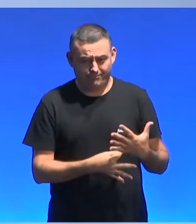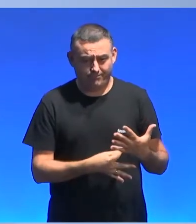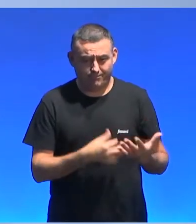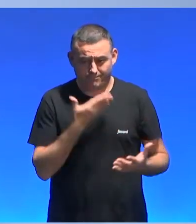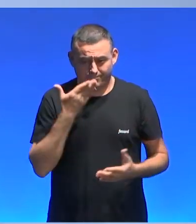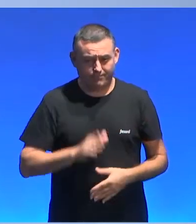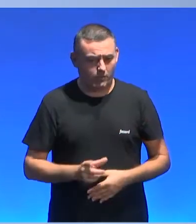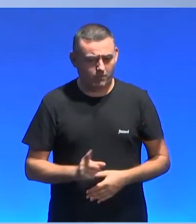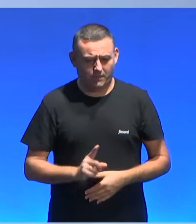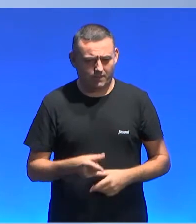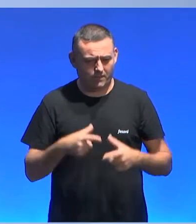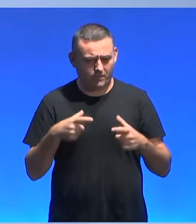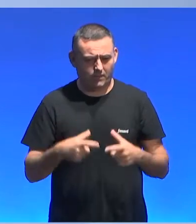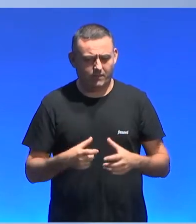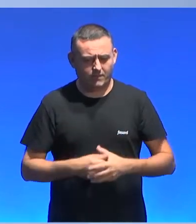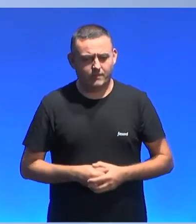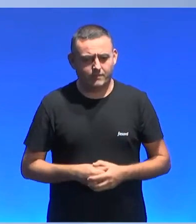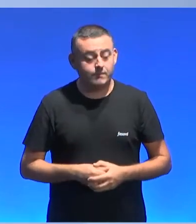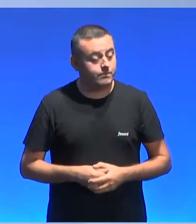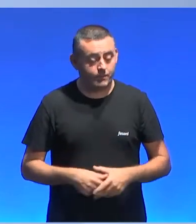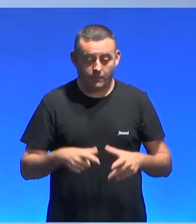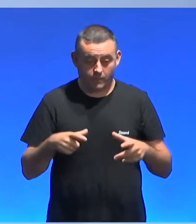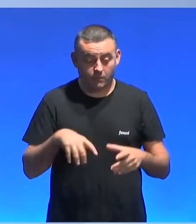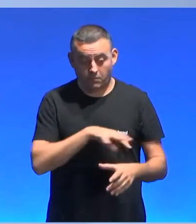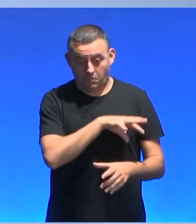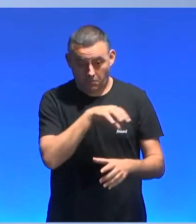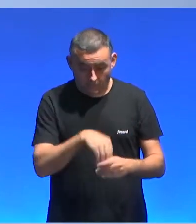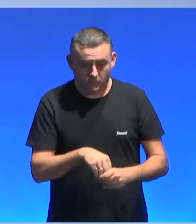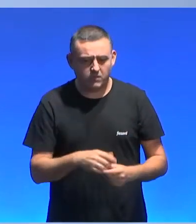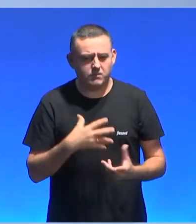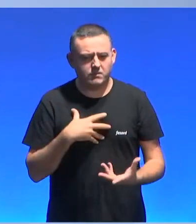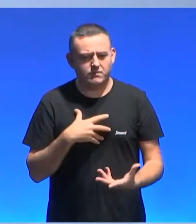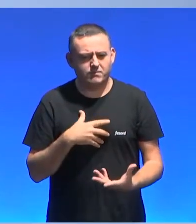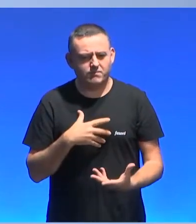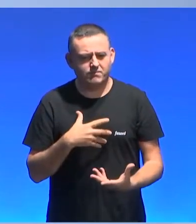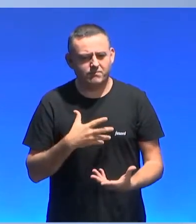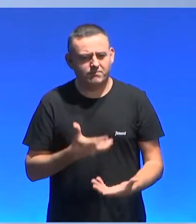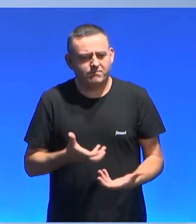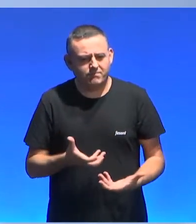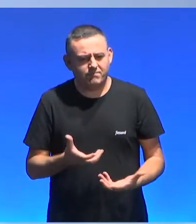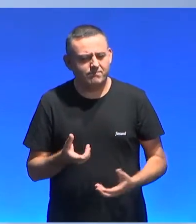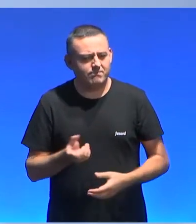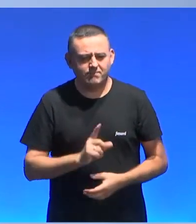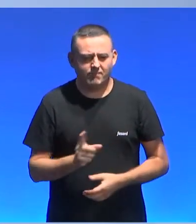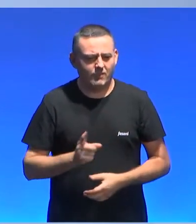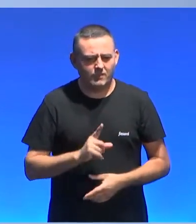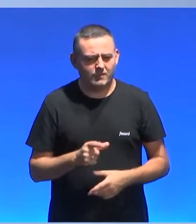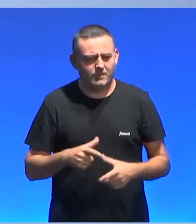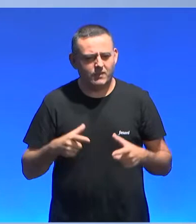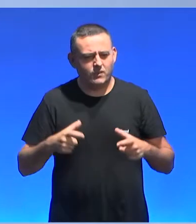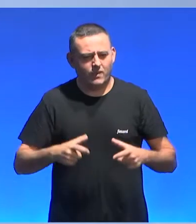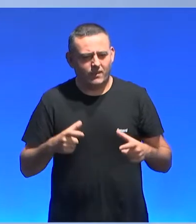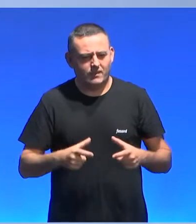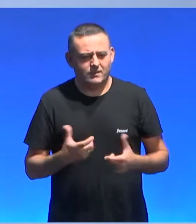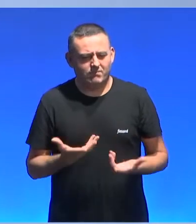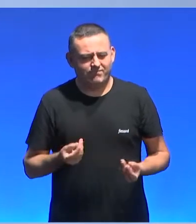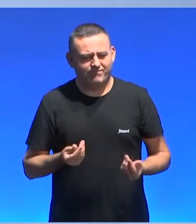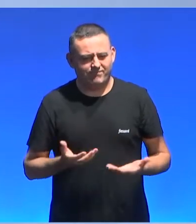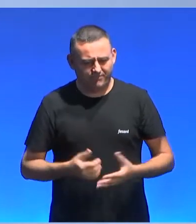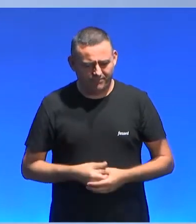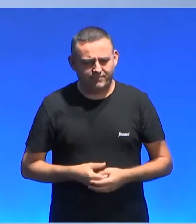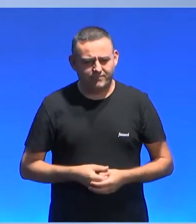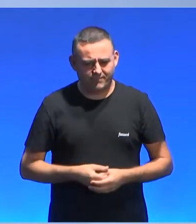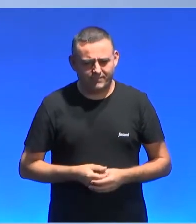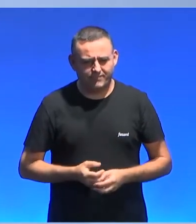todos estos viven mal la ciudad. Y es evidente que los que